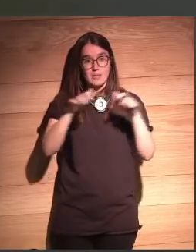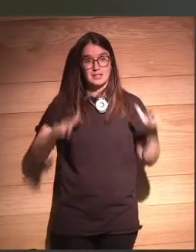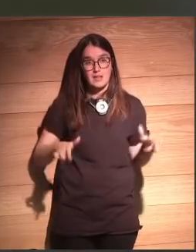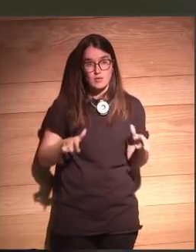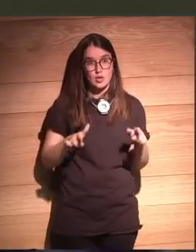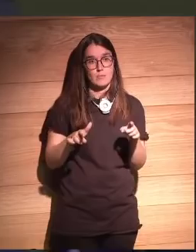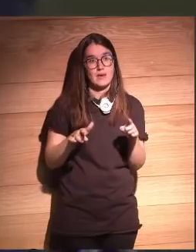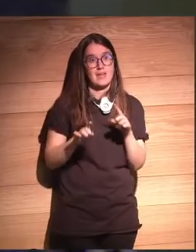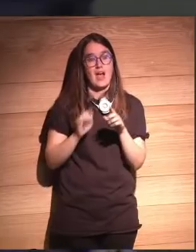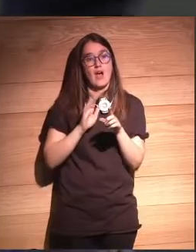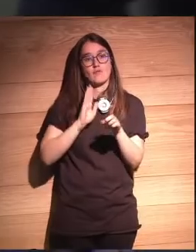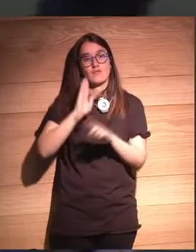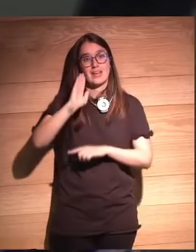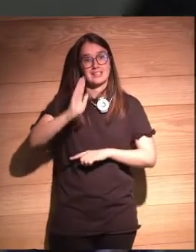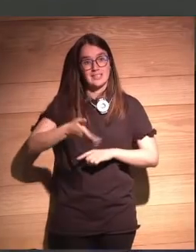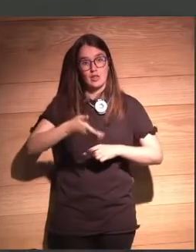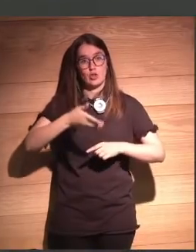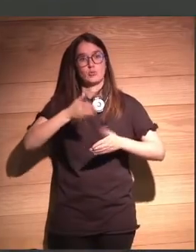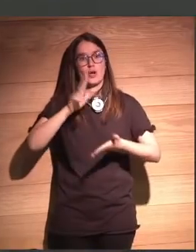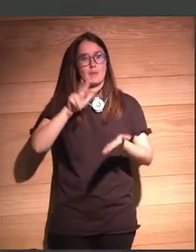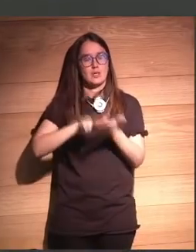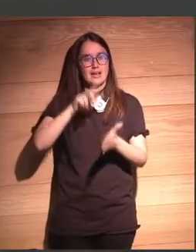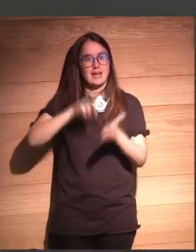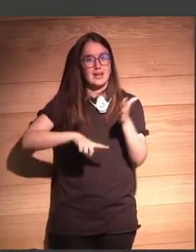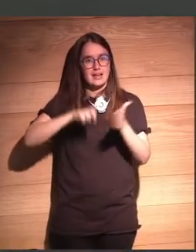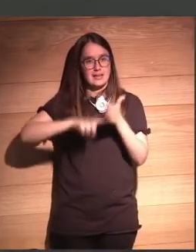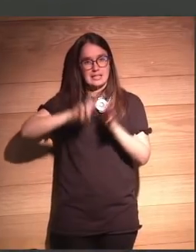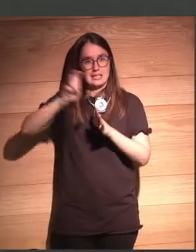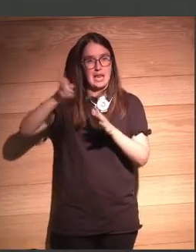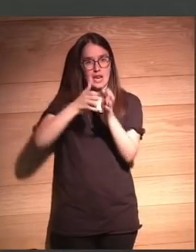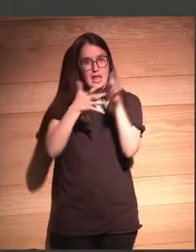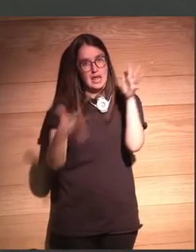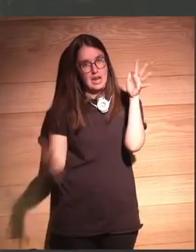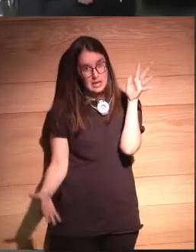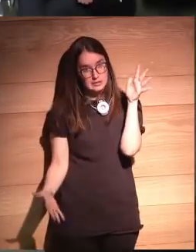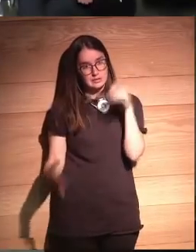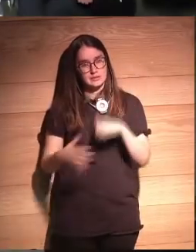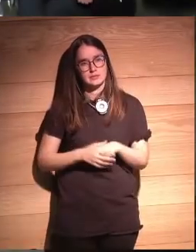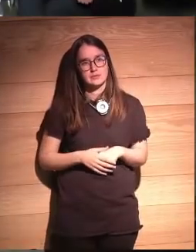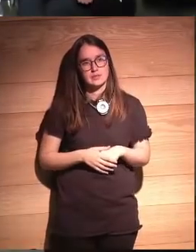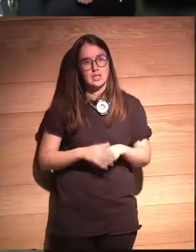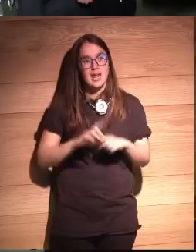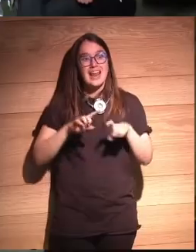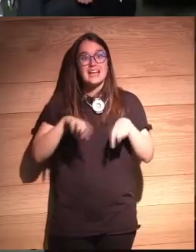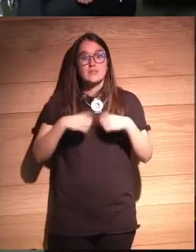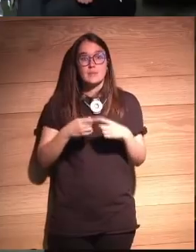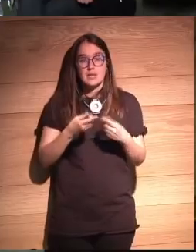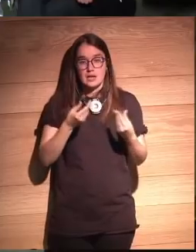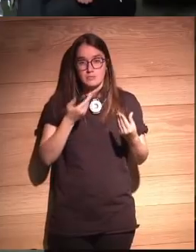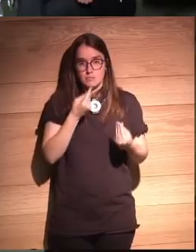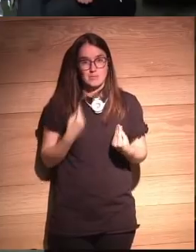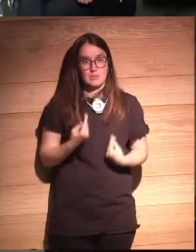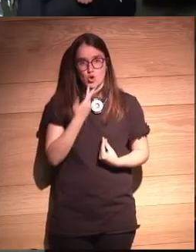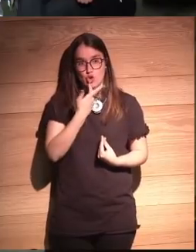y la ocupación, que ya el nombre se nos ha quedado corto y lo vamos ampliando. Entonces, las familias, como no nos